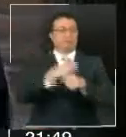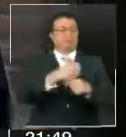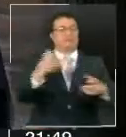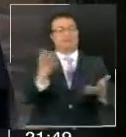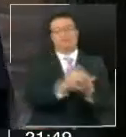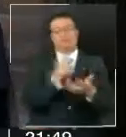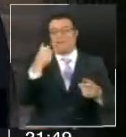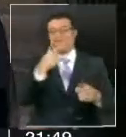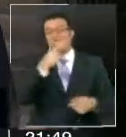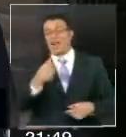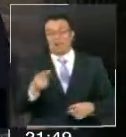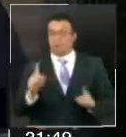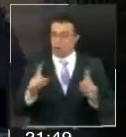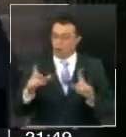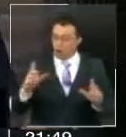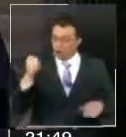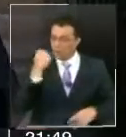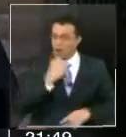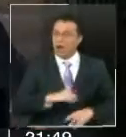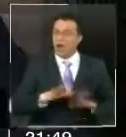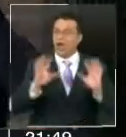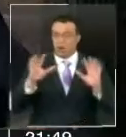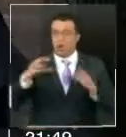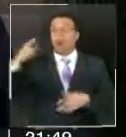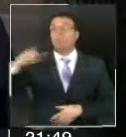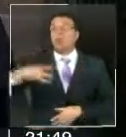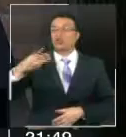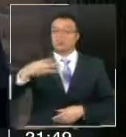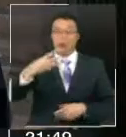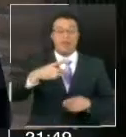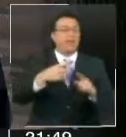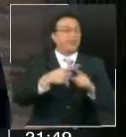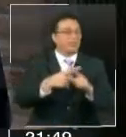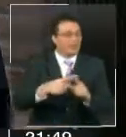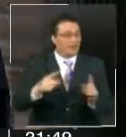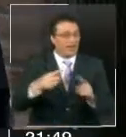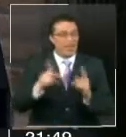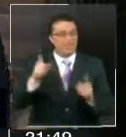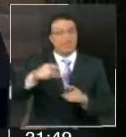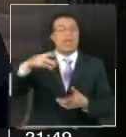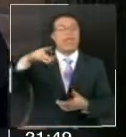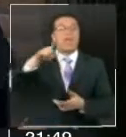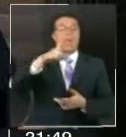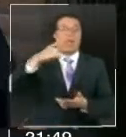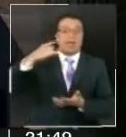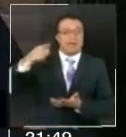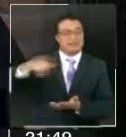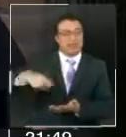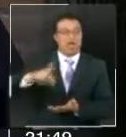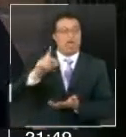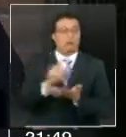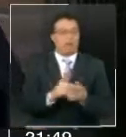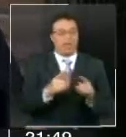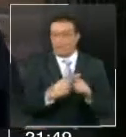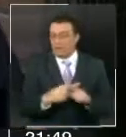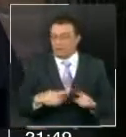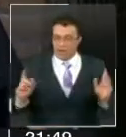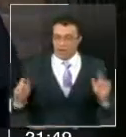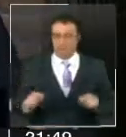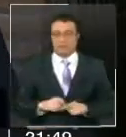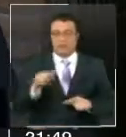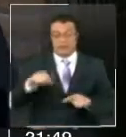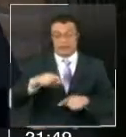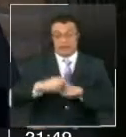o alcaldesa, están súper equivocados. El mundo municipal es distinto al parlamentario. Y eso que este año, o